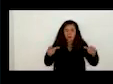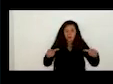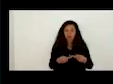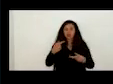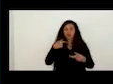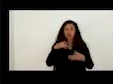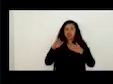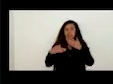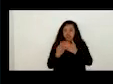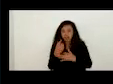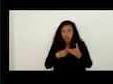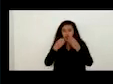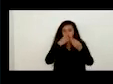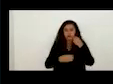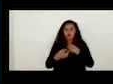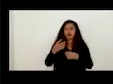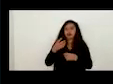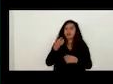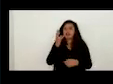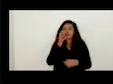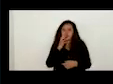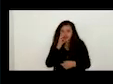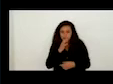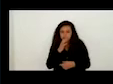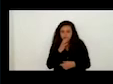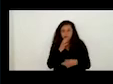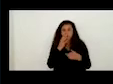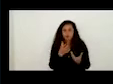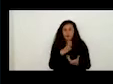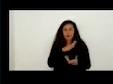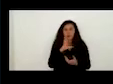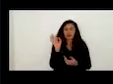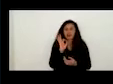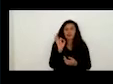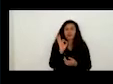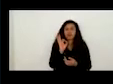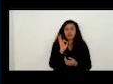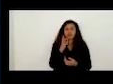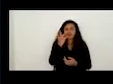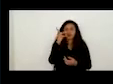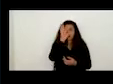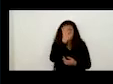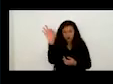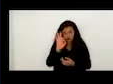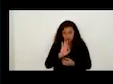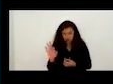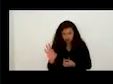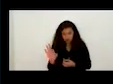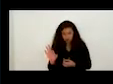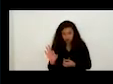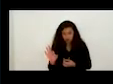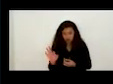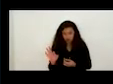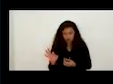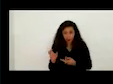la comida y en la cena, si tuviera por lo menos un 50% de consumo de verduras